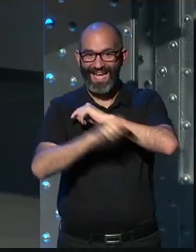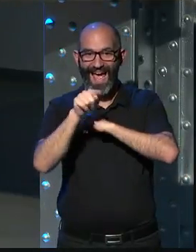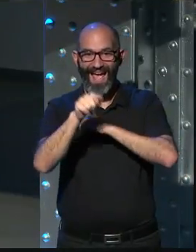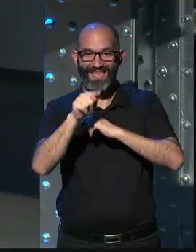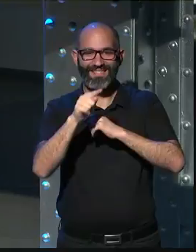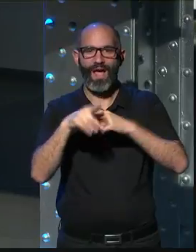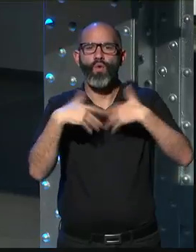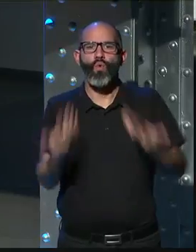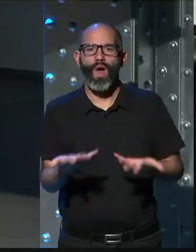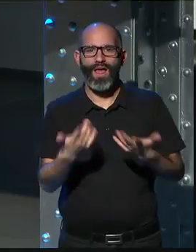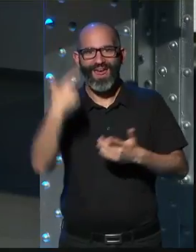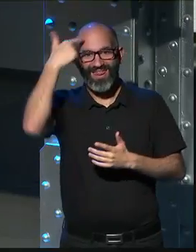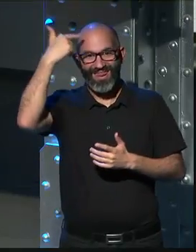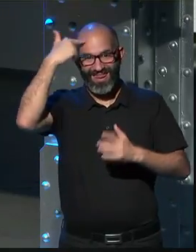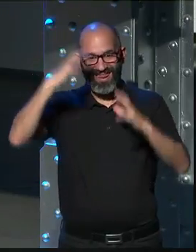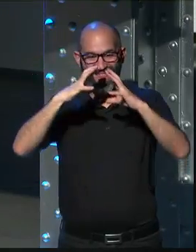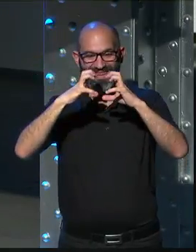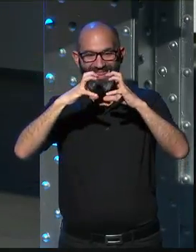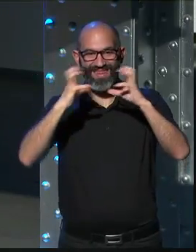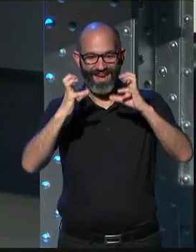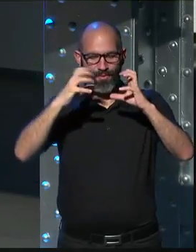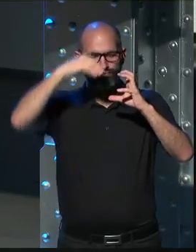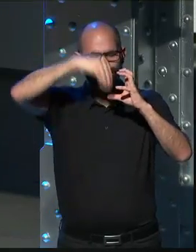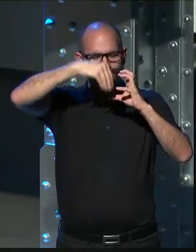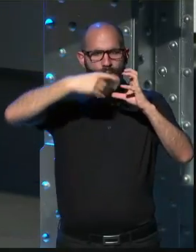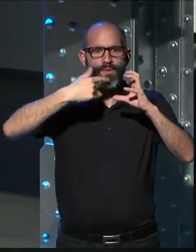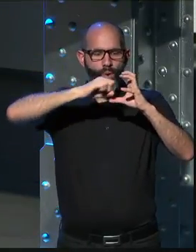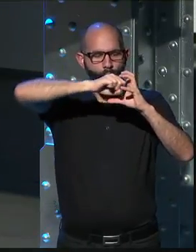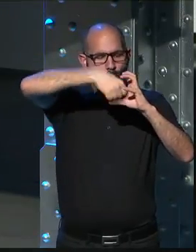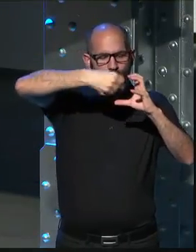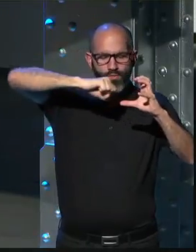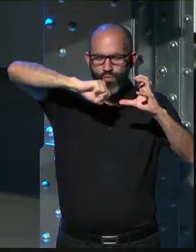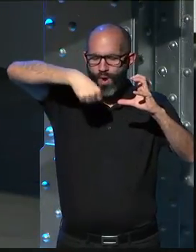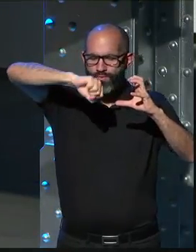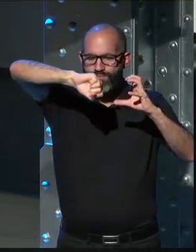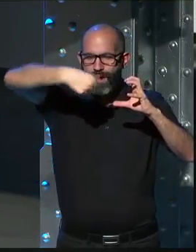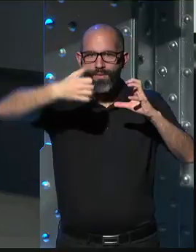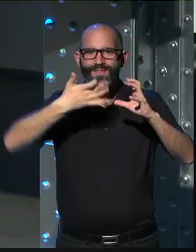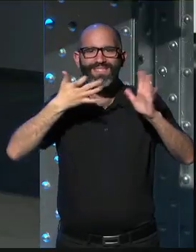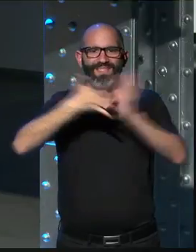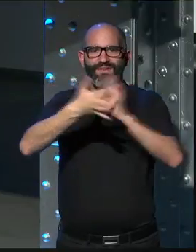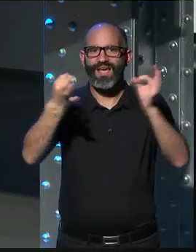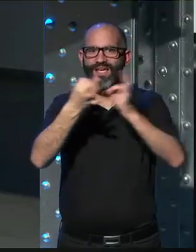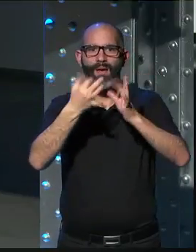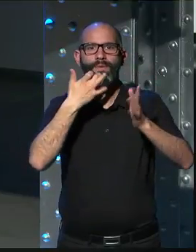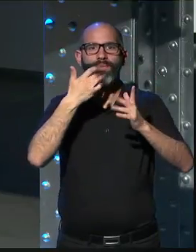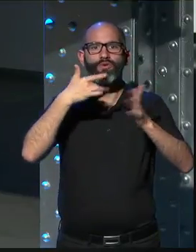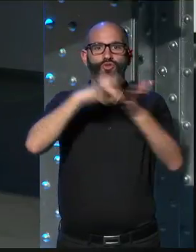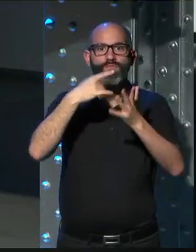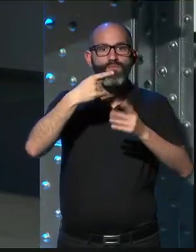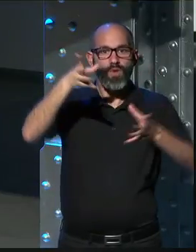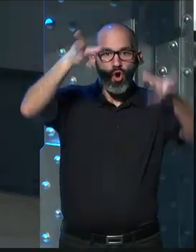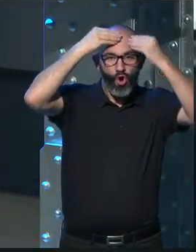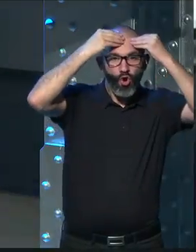las siguientes. El cerebro va a rellenar huecos que pueden ser tanto perceptuales como